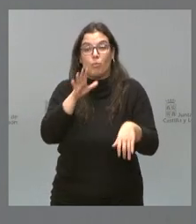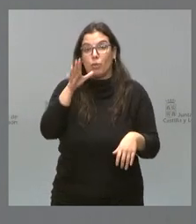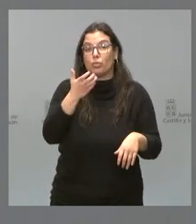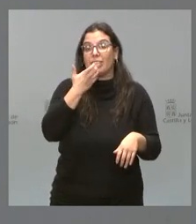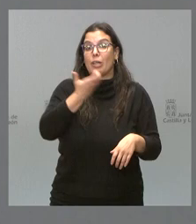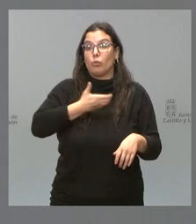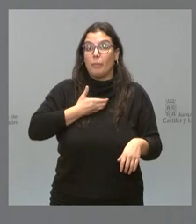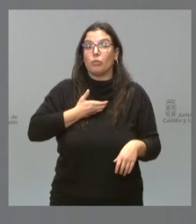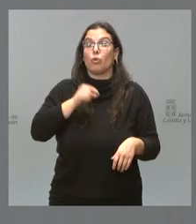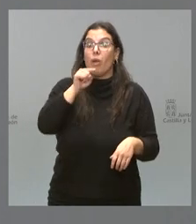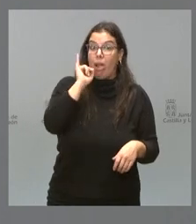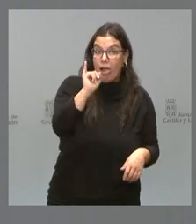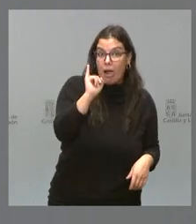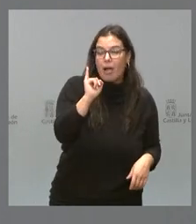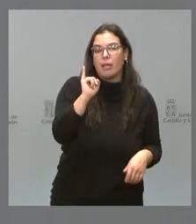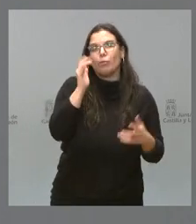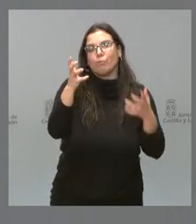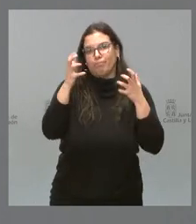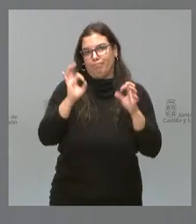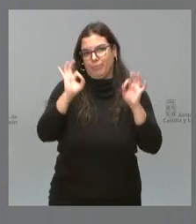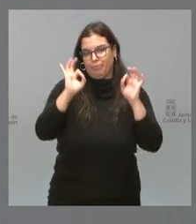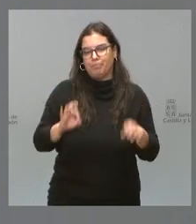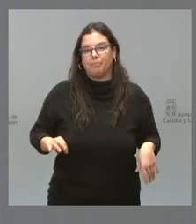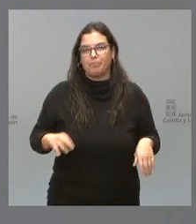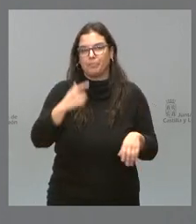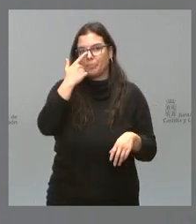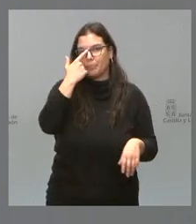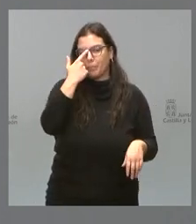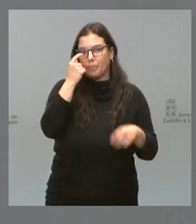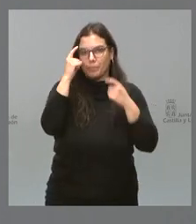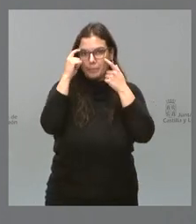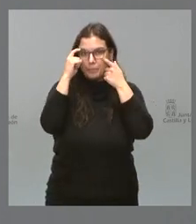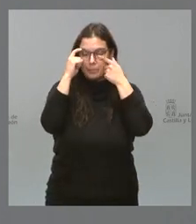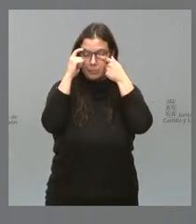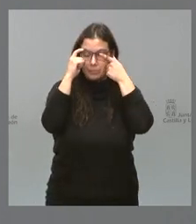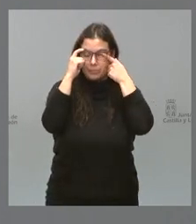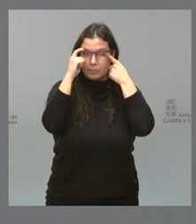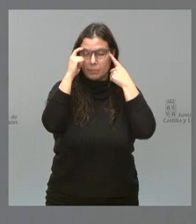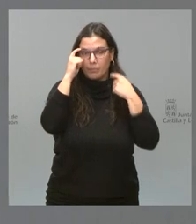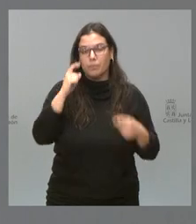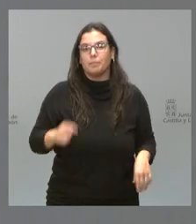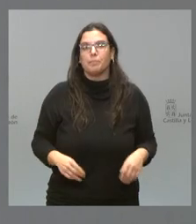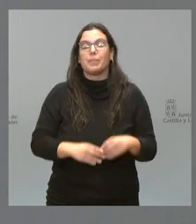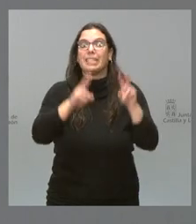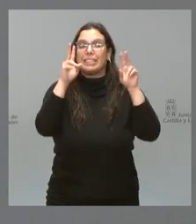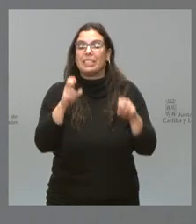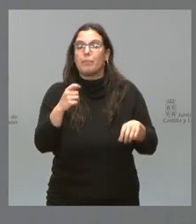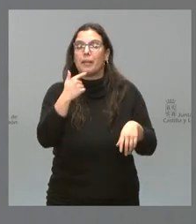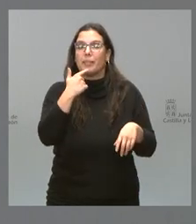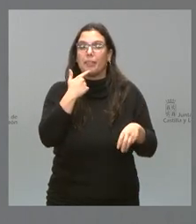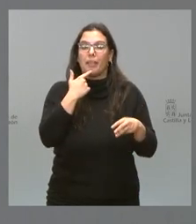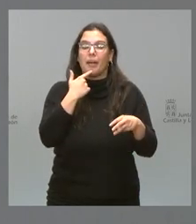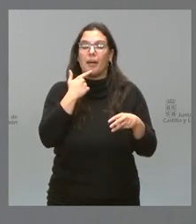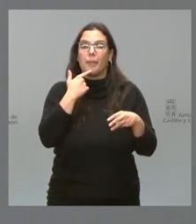ayuntamientos que lo tienen se benefician de forma muy especial las actuaciones que le señalaba con cargo a estos